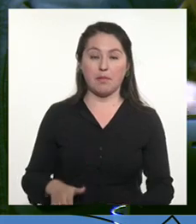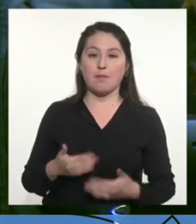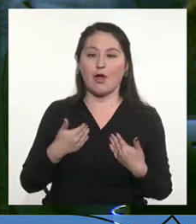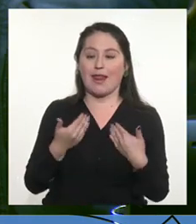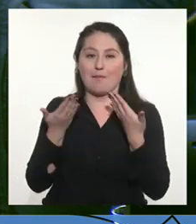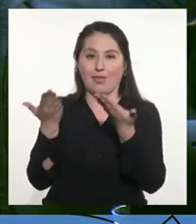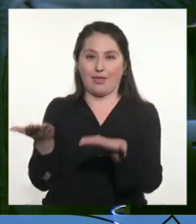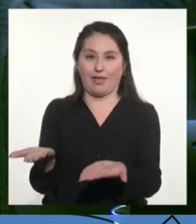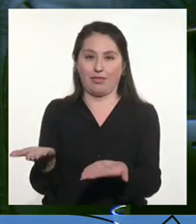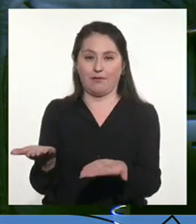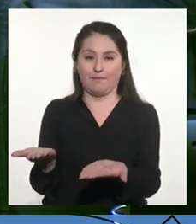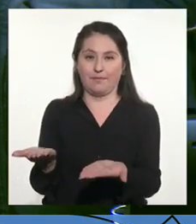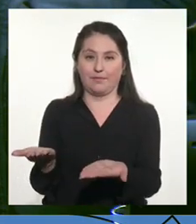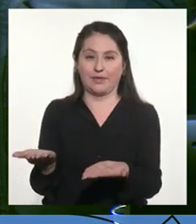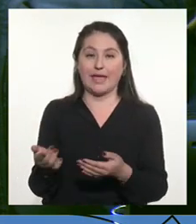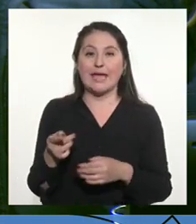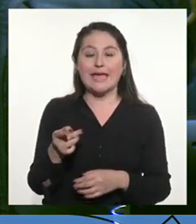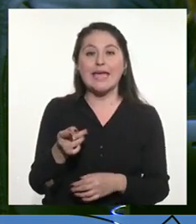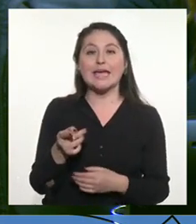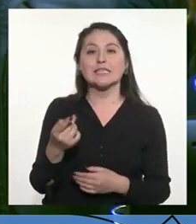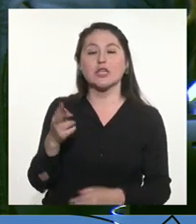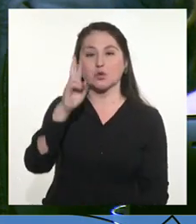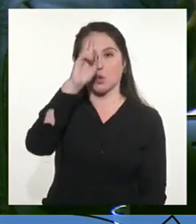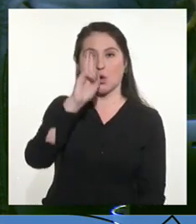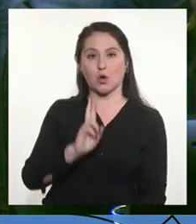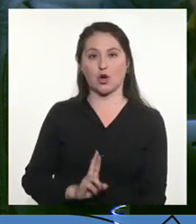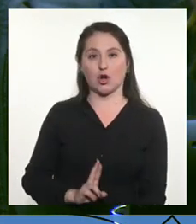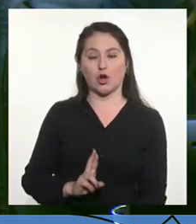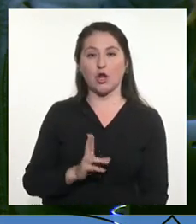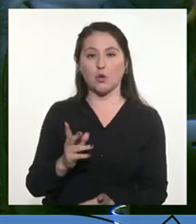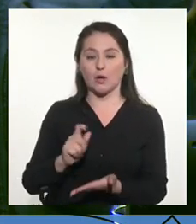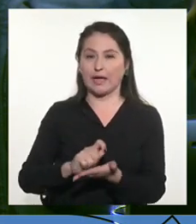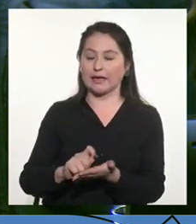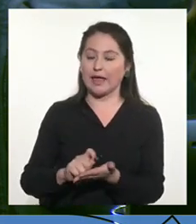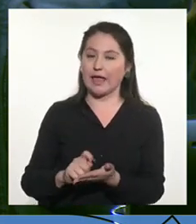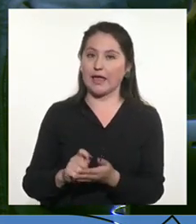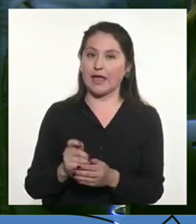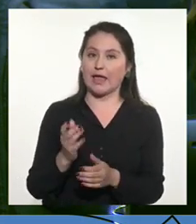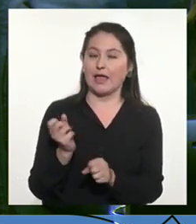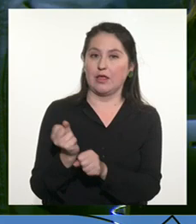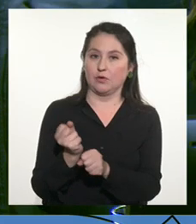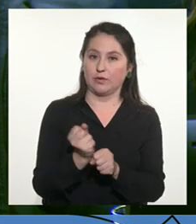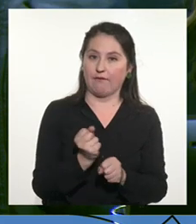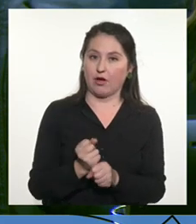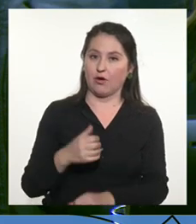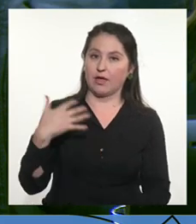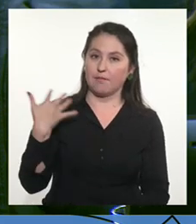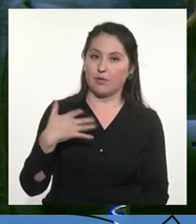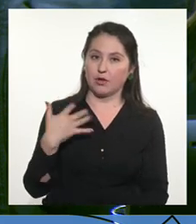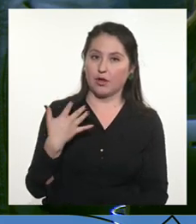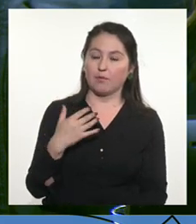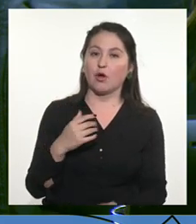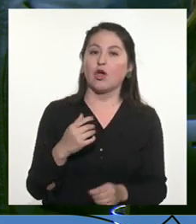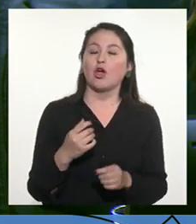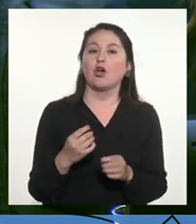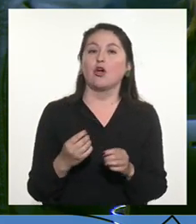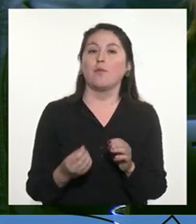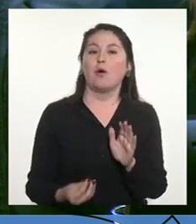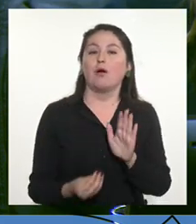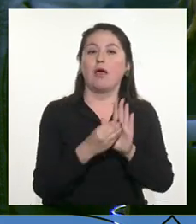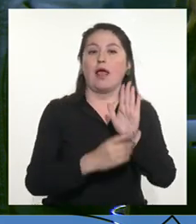y ese va a jugar ese rol en una tarea tan importante como es la simplificación legislativa y creo que